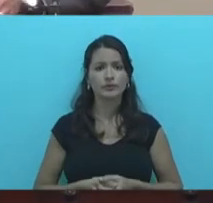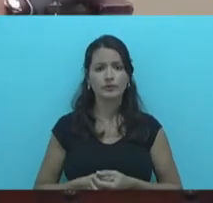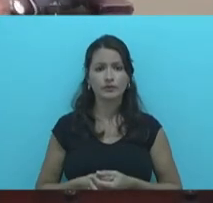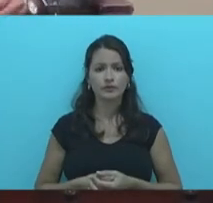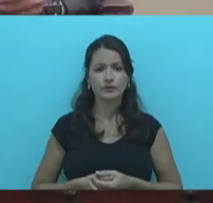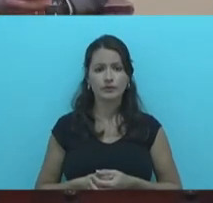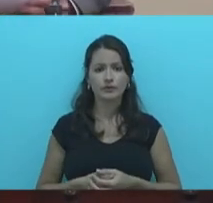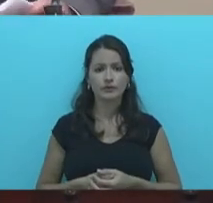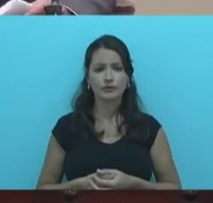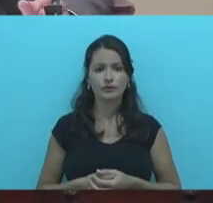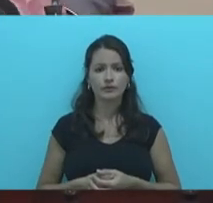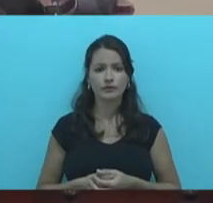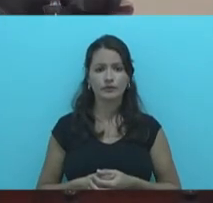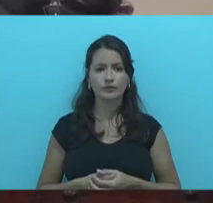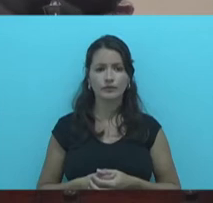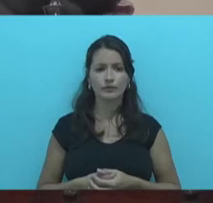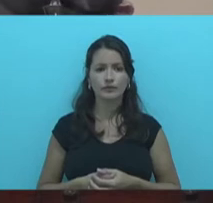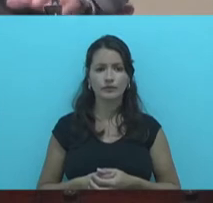Bien.